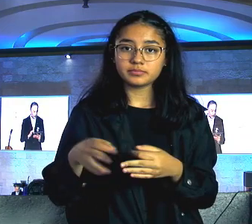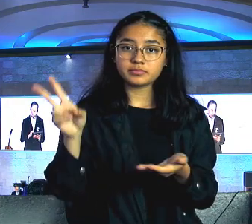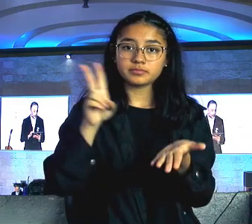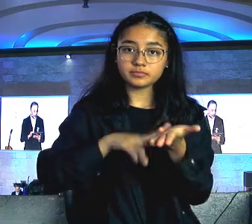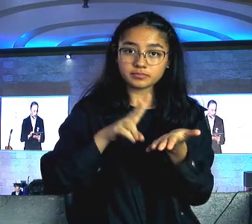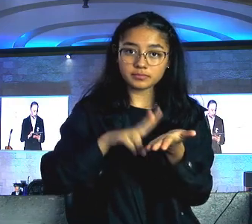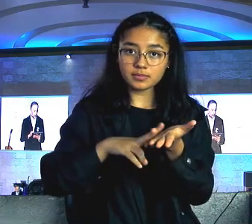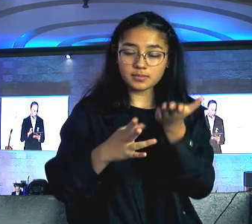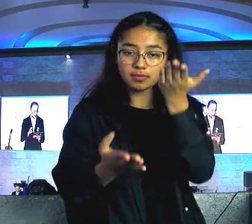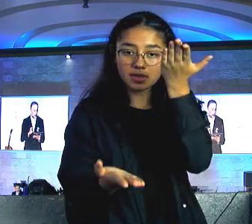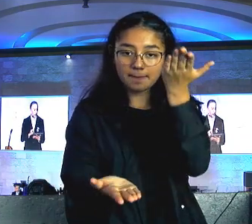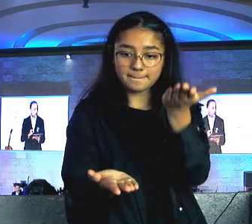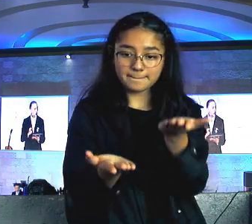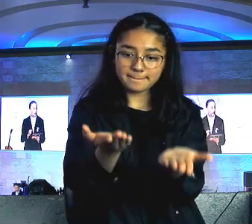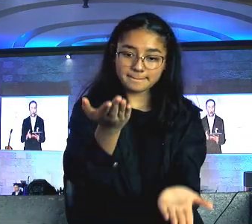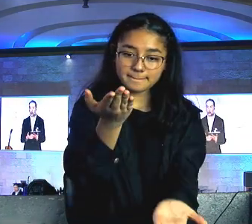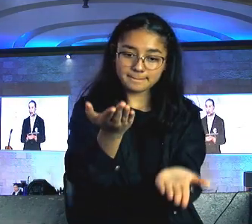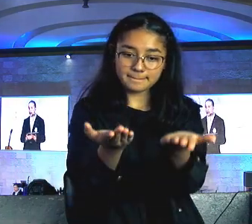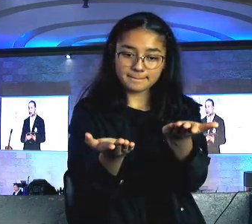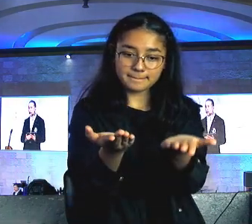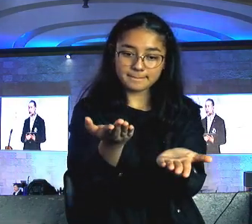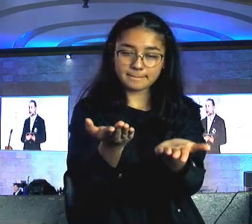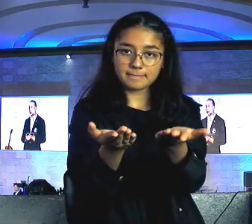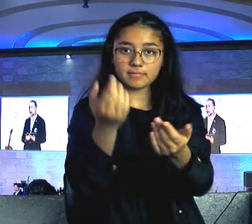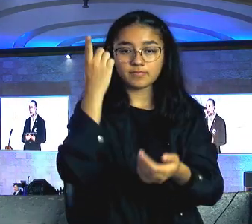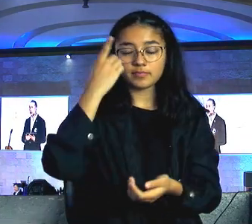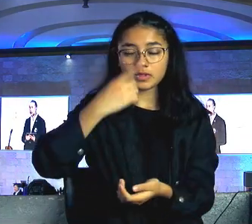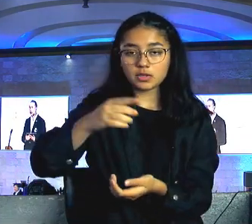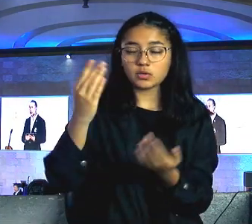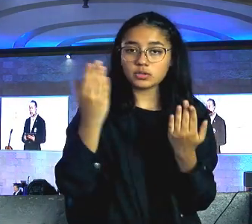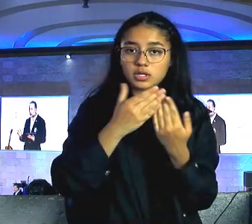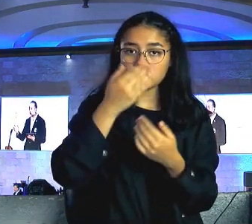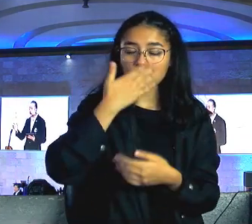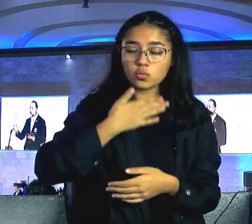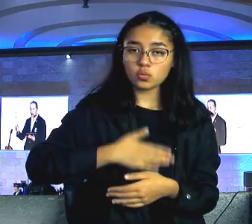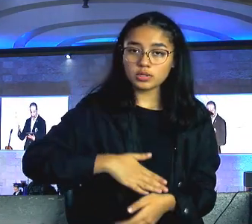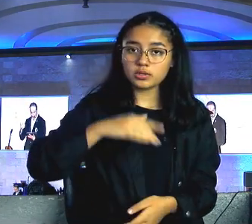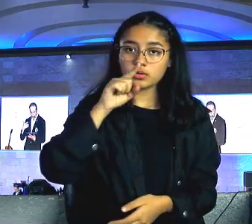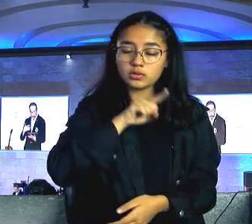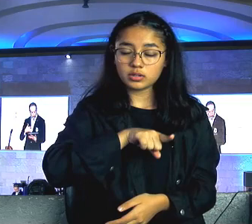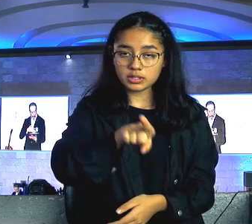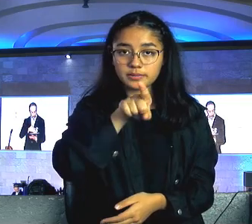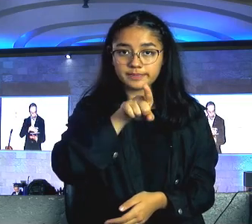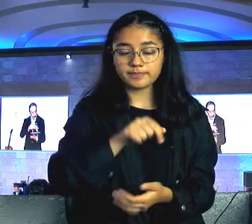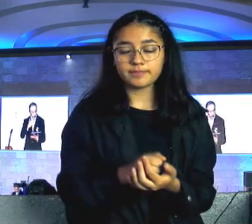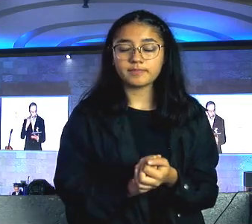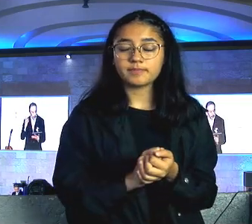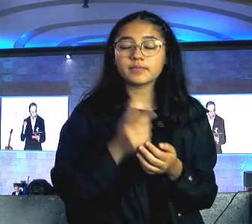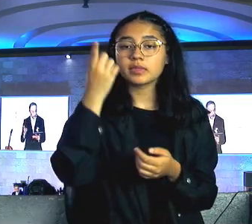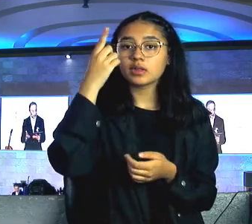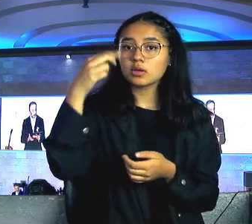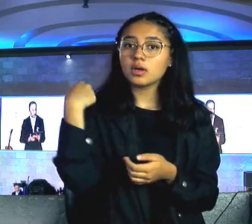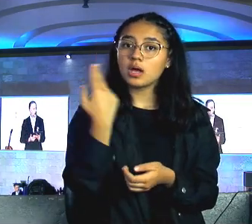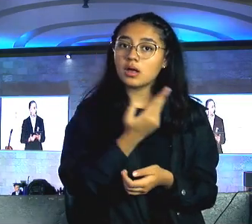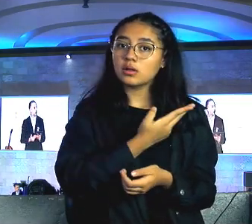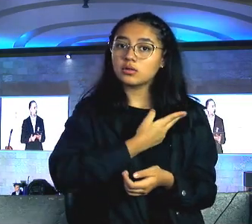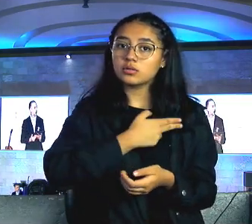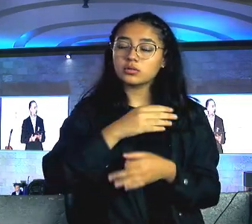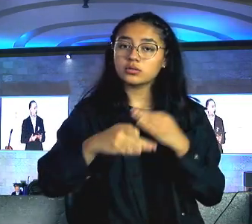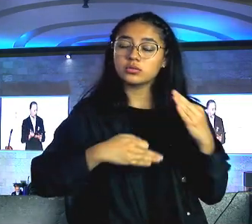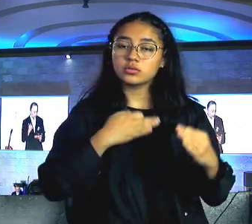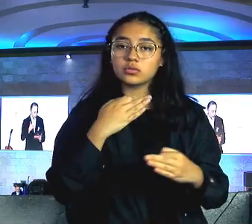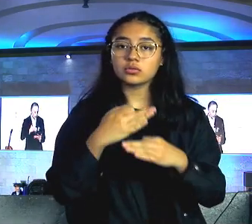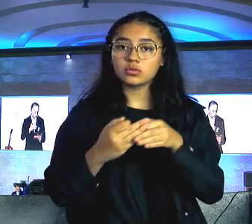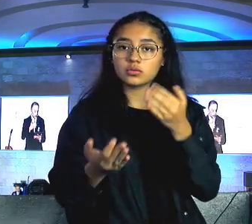pesar, Dios emite un juicio sobre ti. Y Dios te pesa a ti, me pesa a mí, nos pesa a todos.